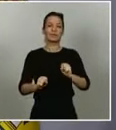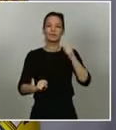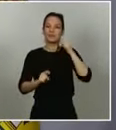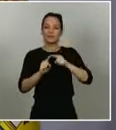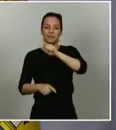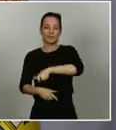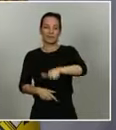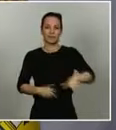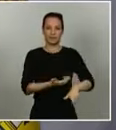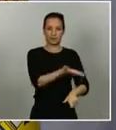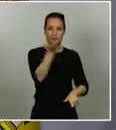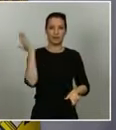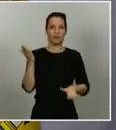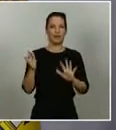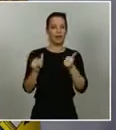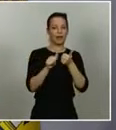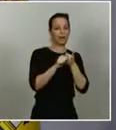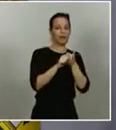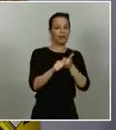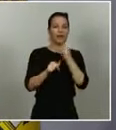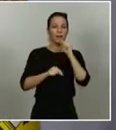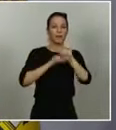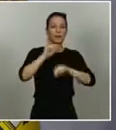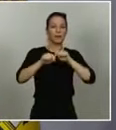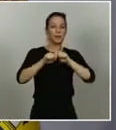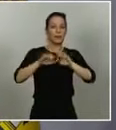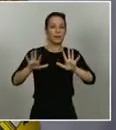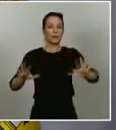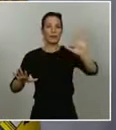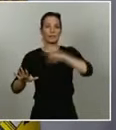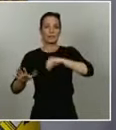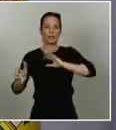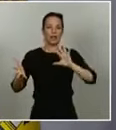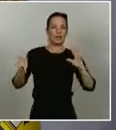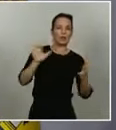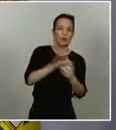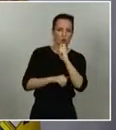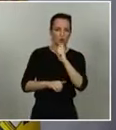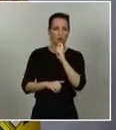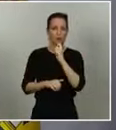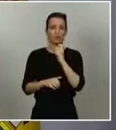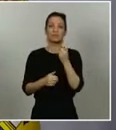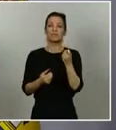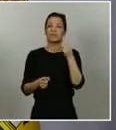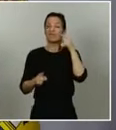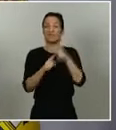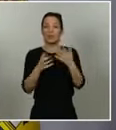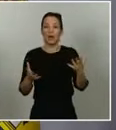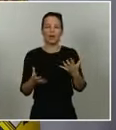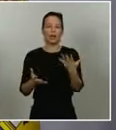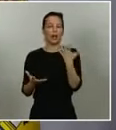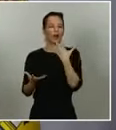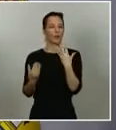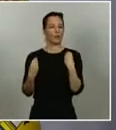la dinámica que está teniendo la infección en el territorio con el fin de contribuir al mejor conocimiento de la epidemia y